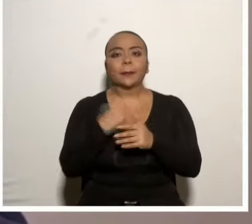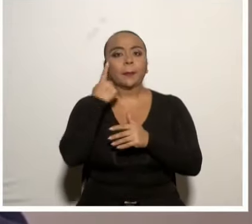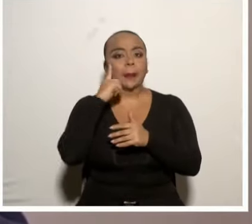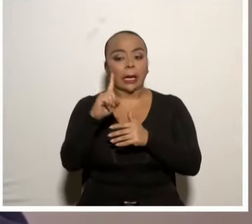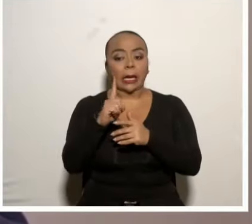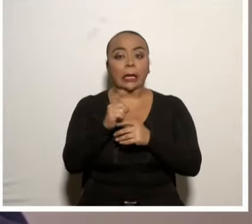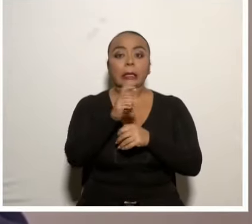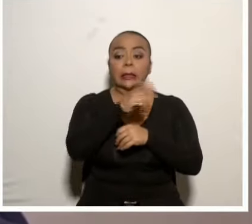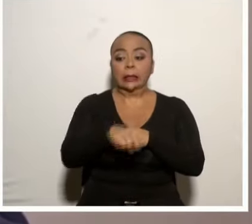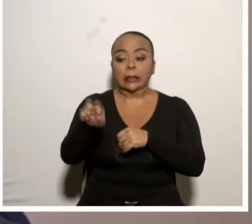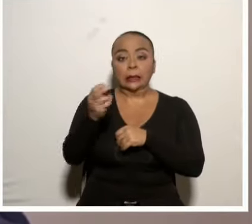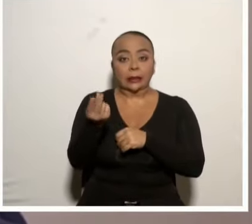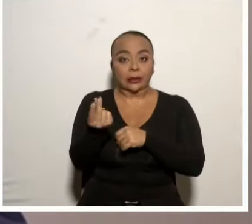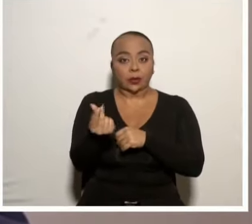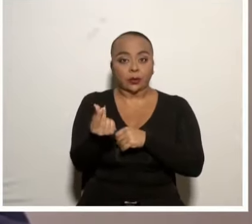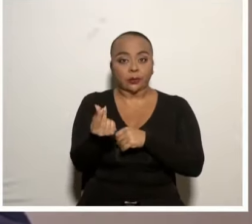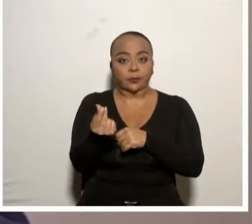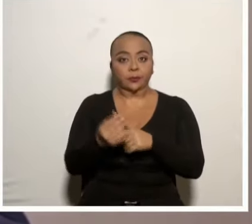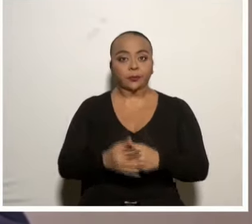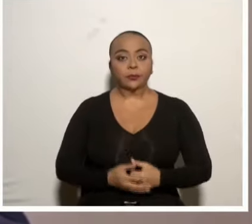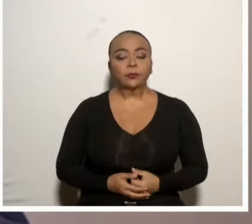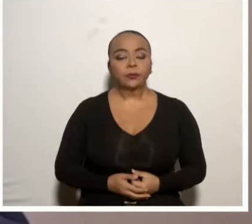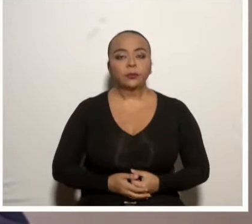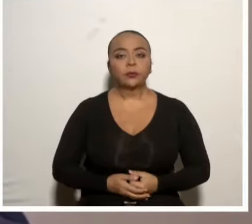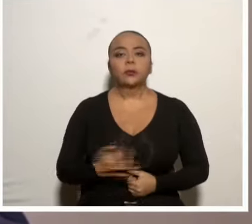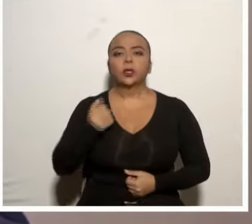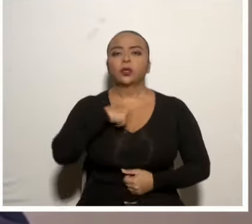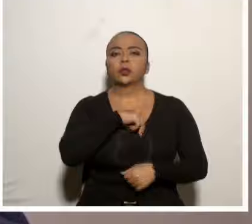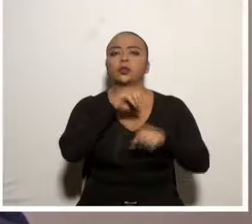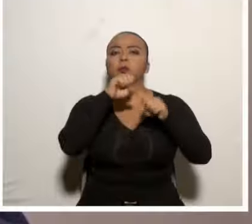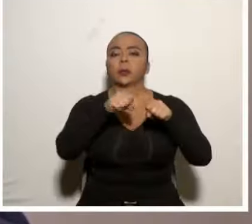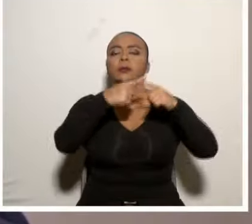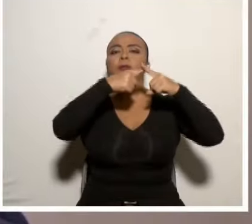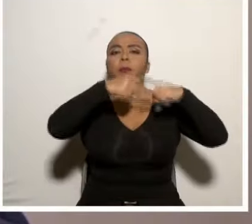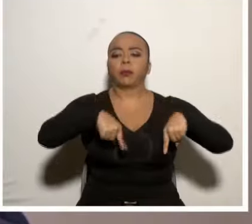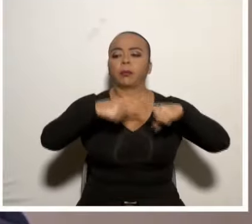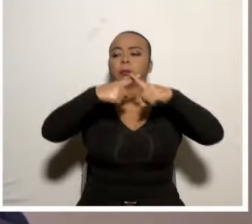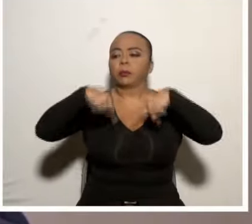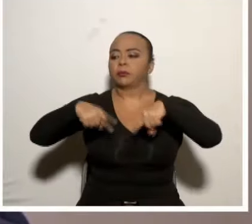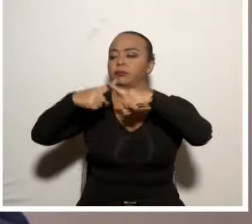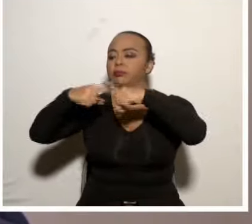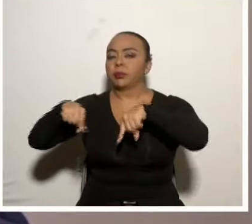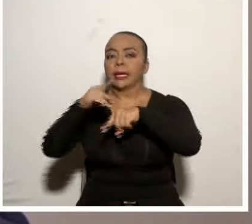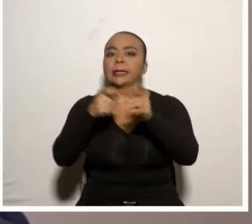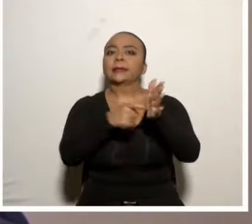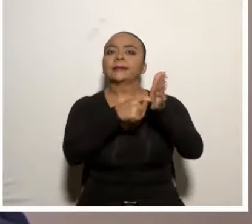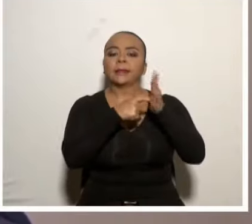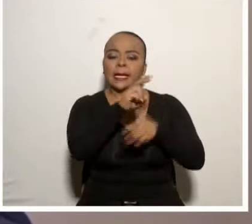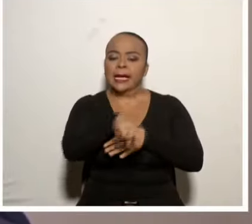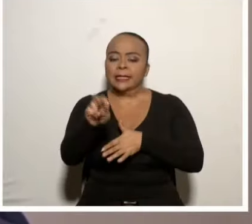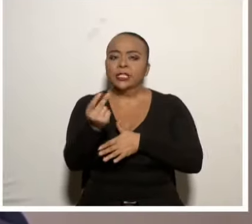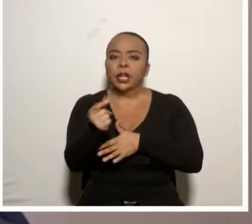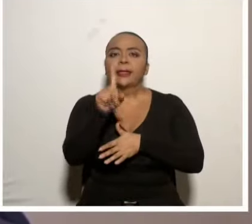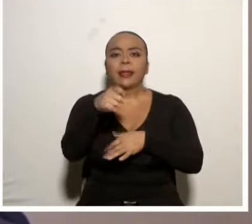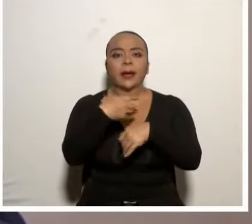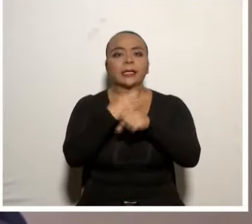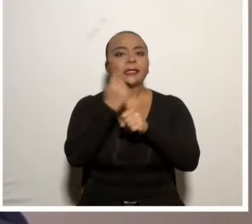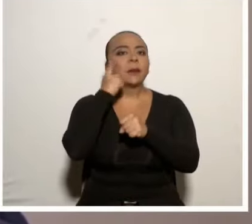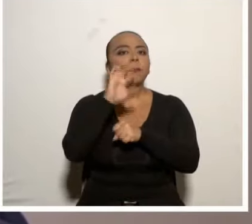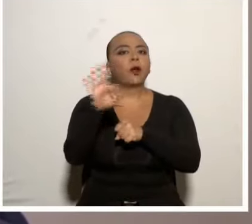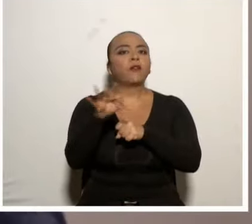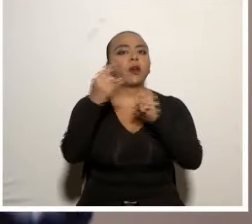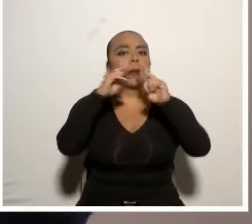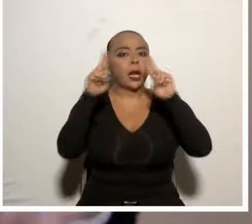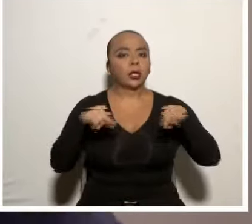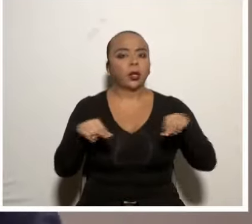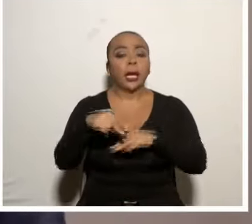las transacciones en efectivo las vayamos eliminando y exijamos que las transacciones tengan que hacerse por medios